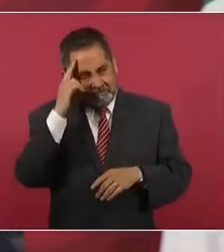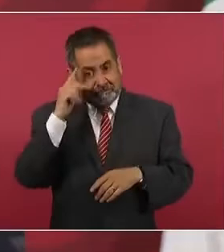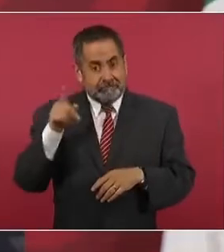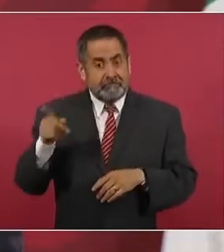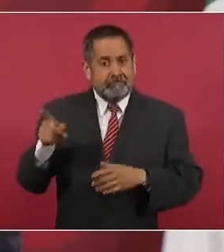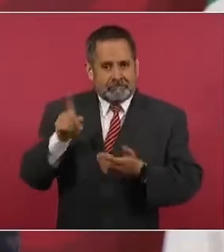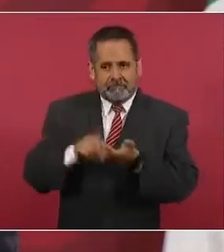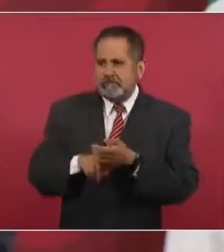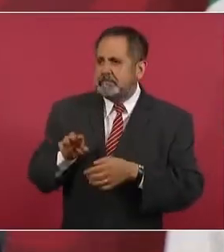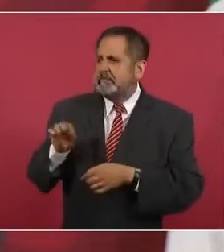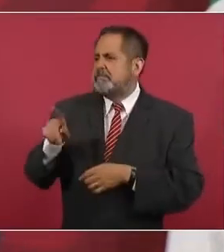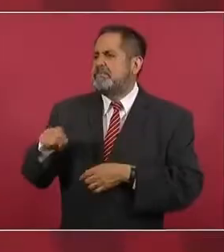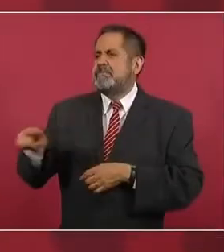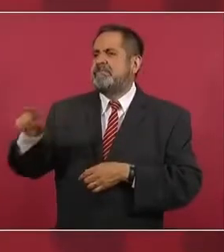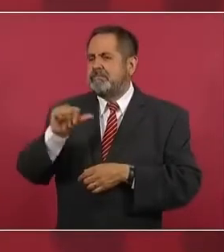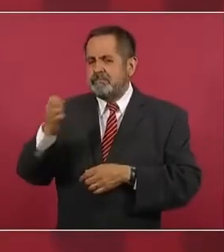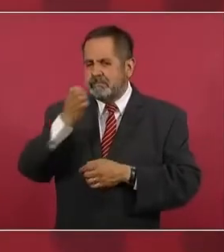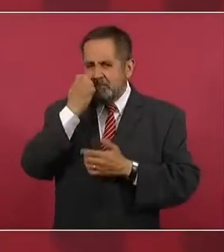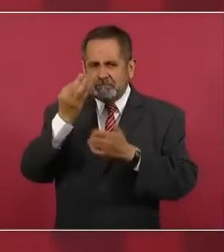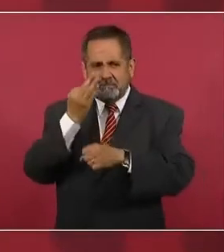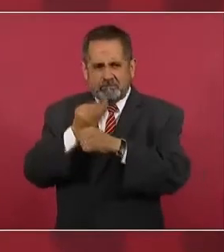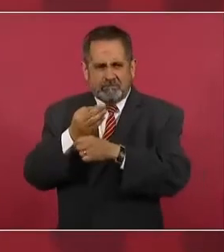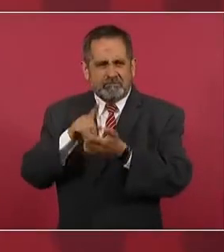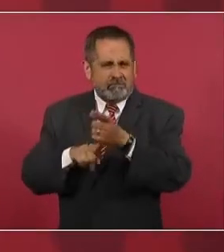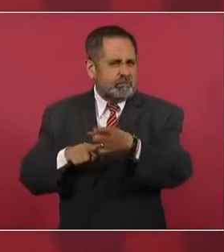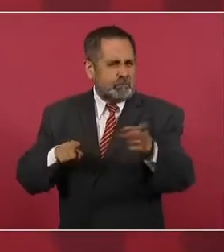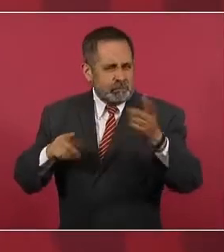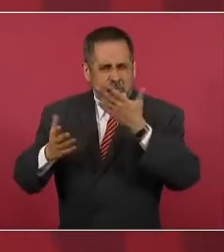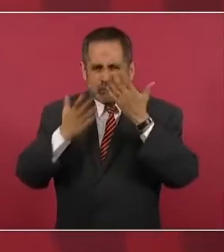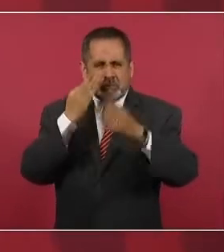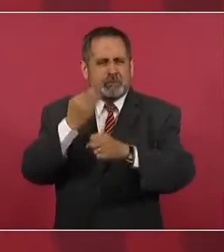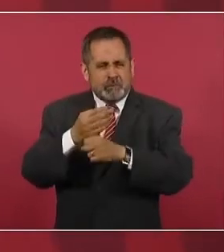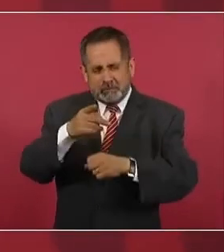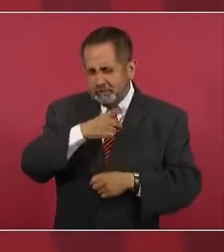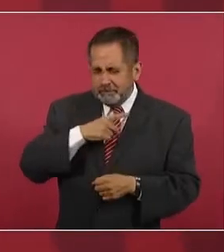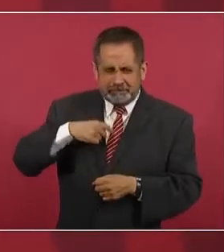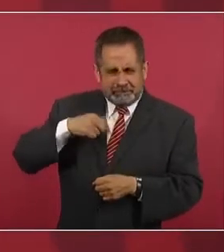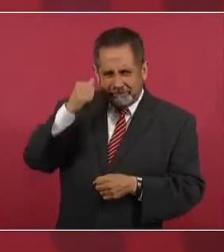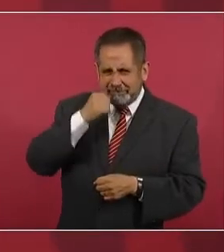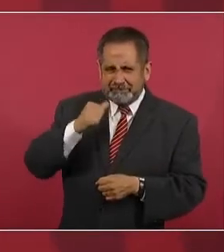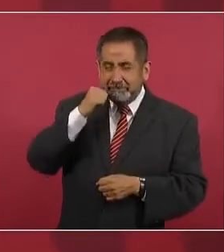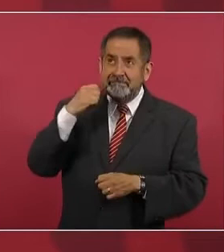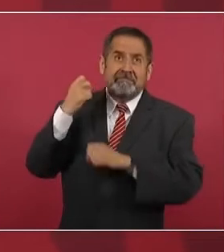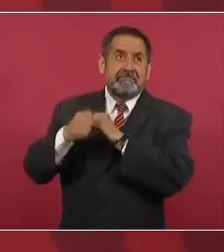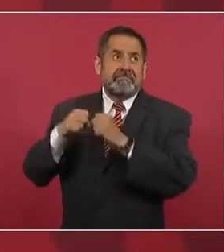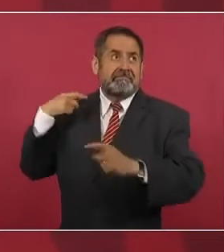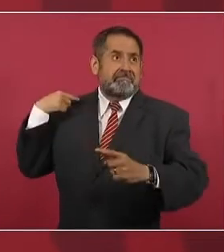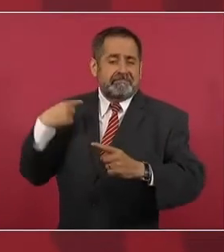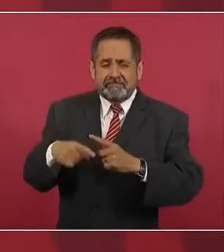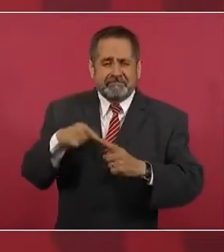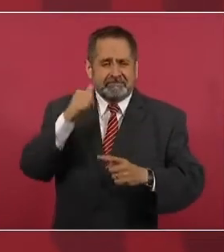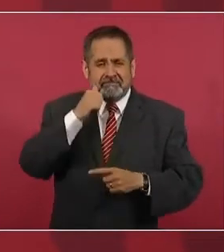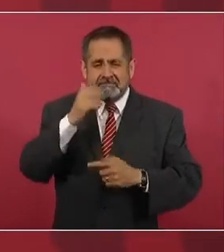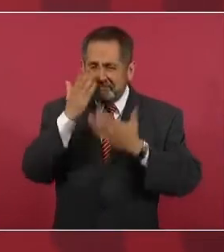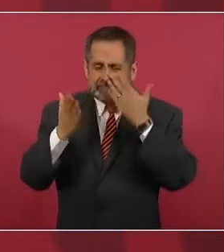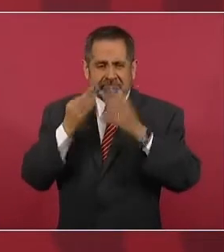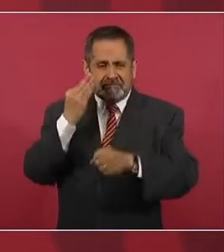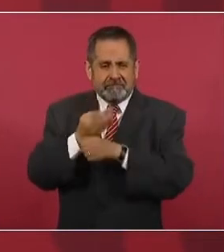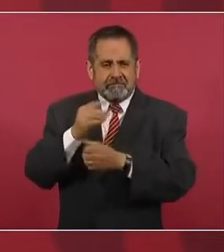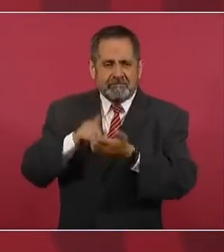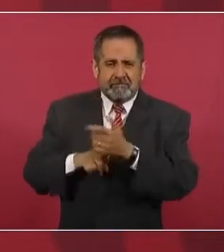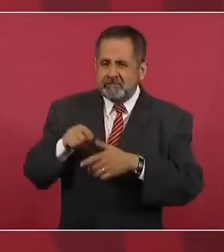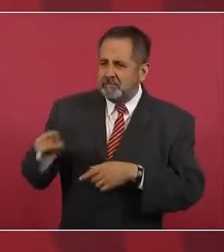Movimiento estudiantil, que por cierto los estudiantes siempre en México han sido como